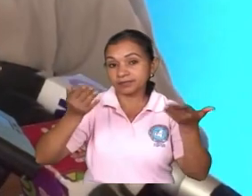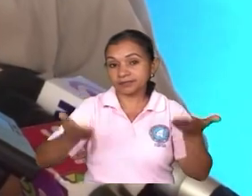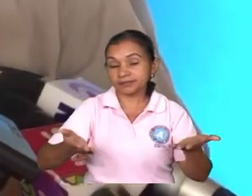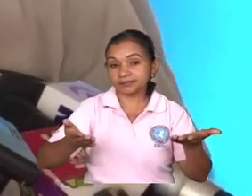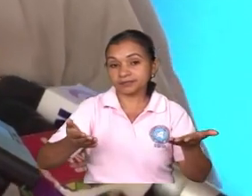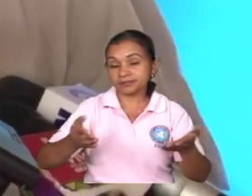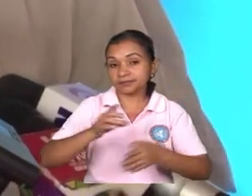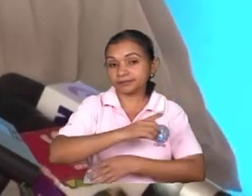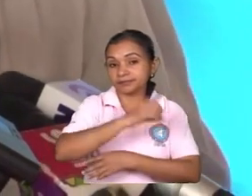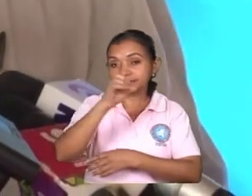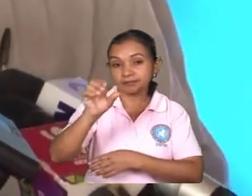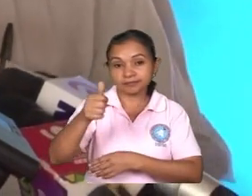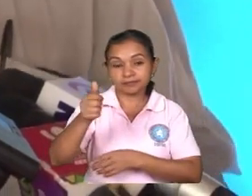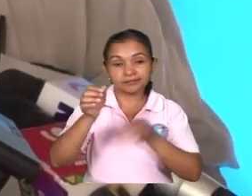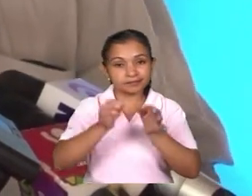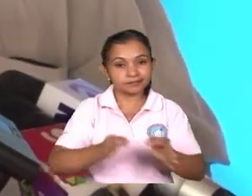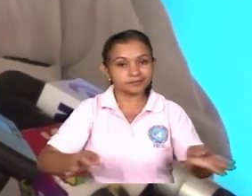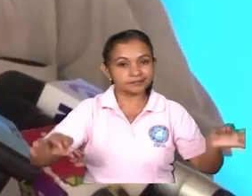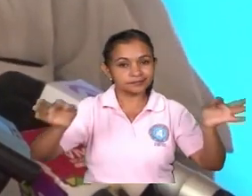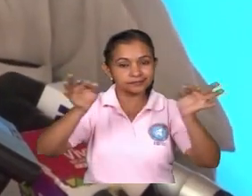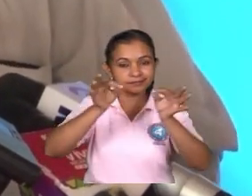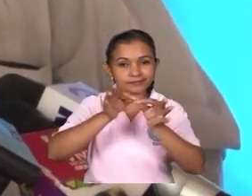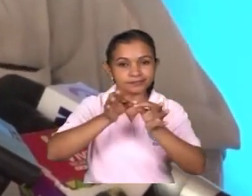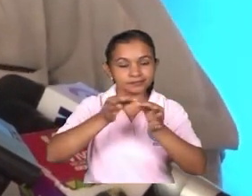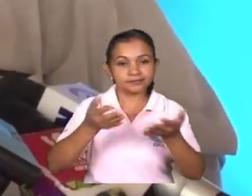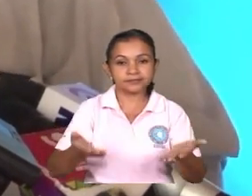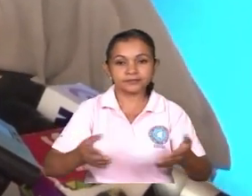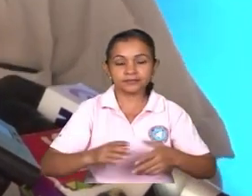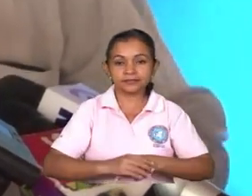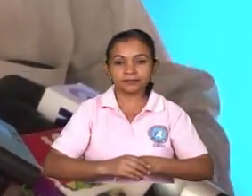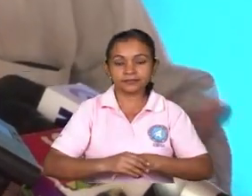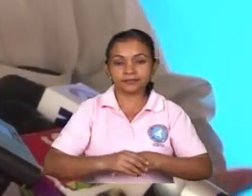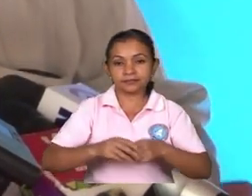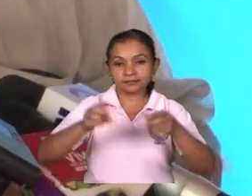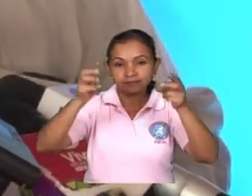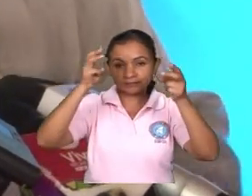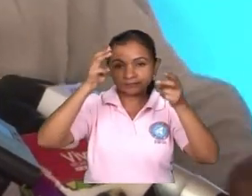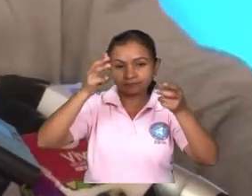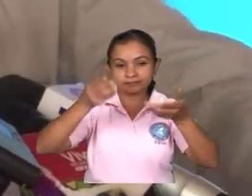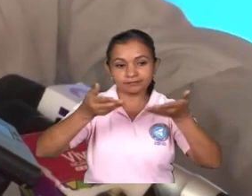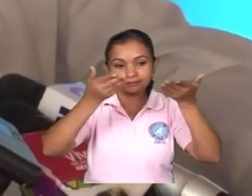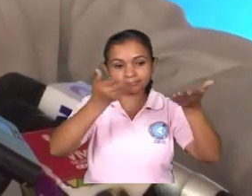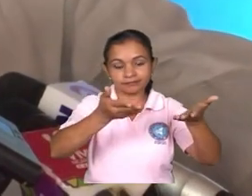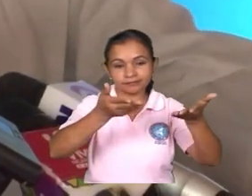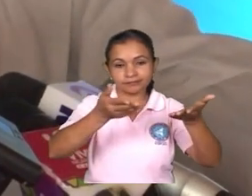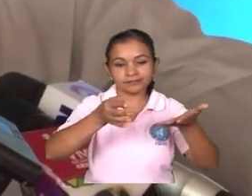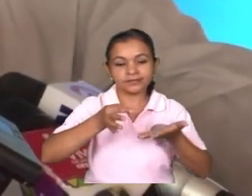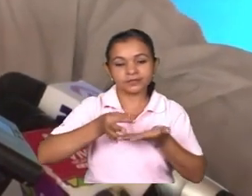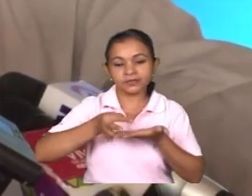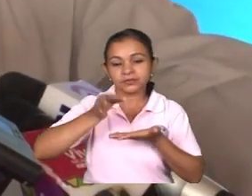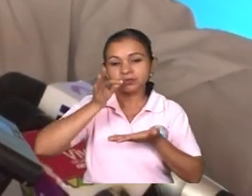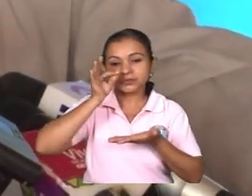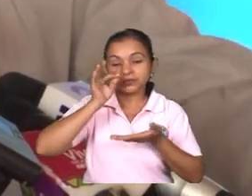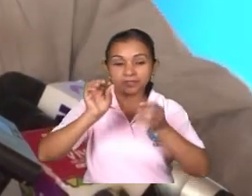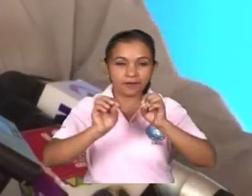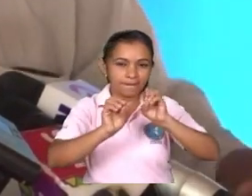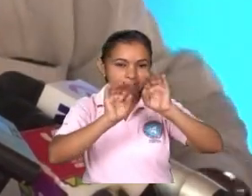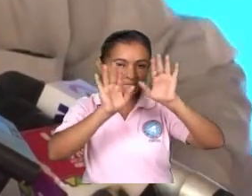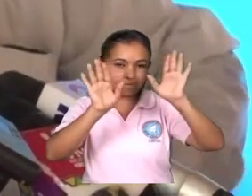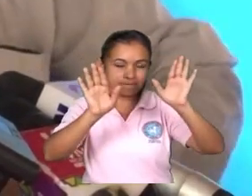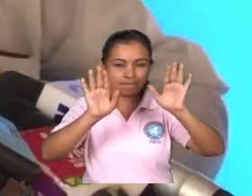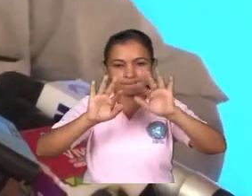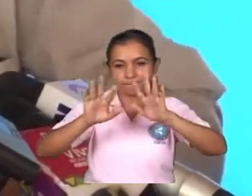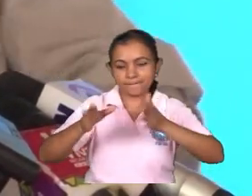para el día 6, pues lo más importante es que el rey reciba a su reina con una toma de café muy de mañana, o que la